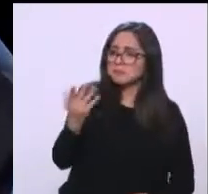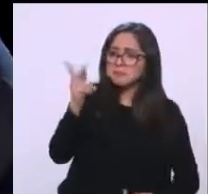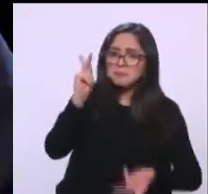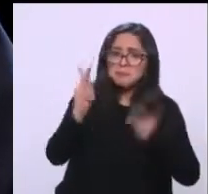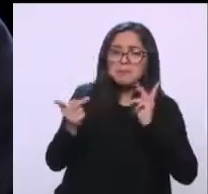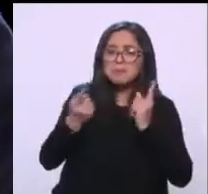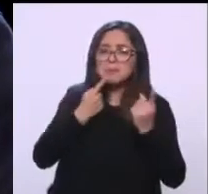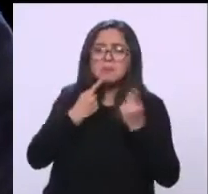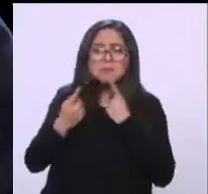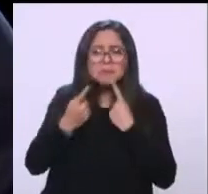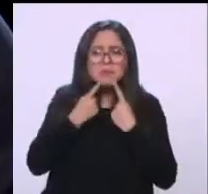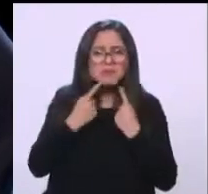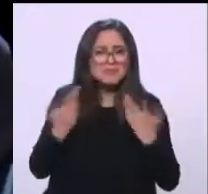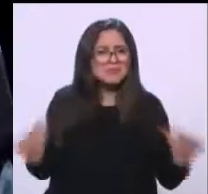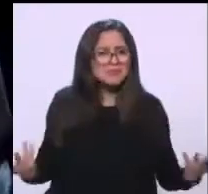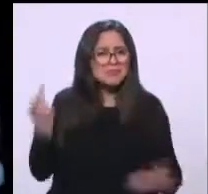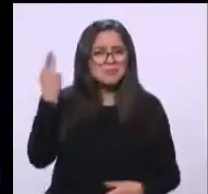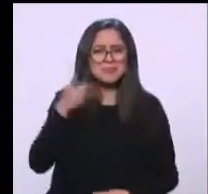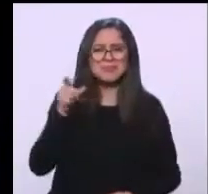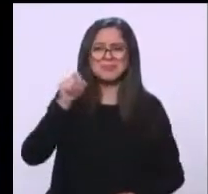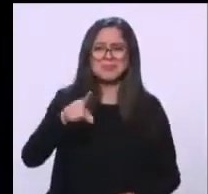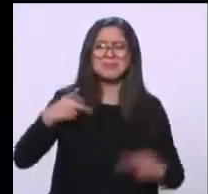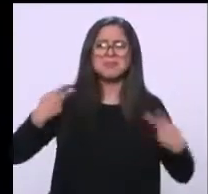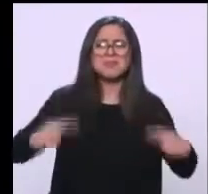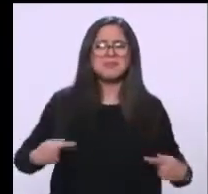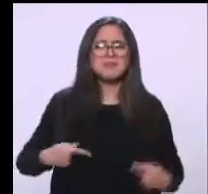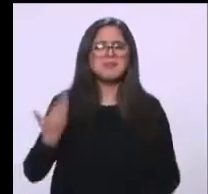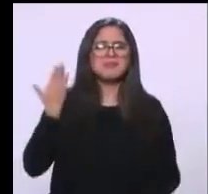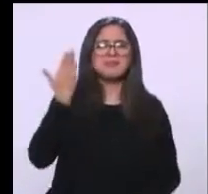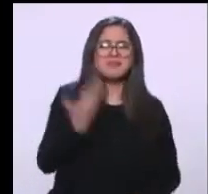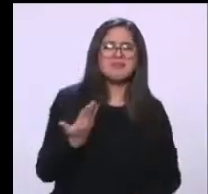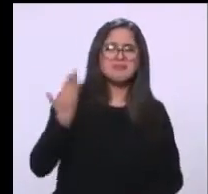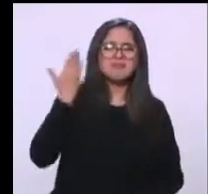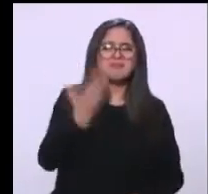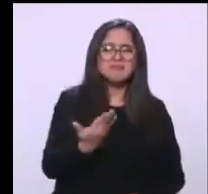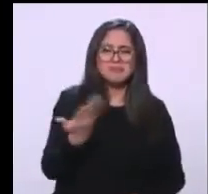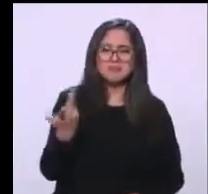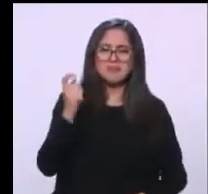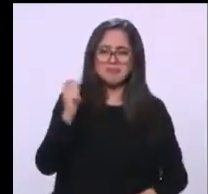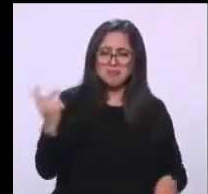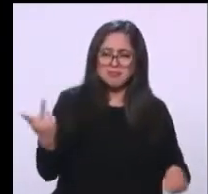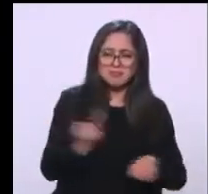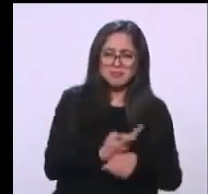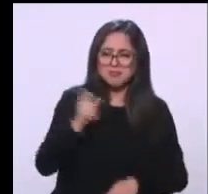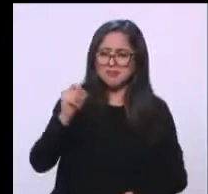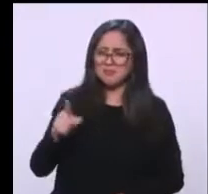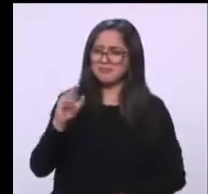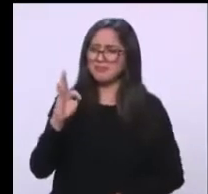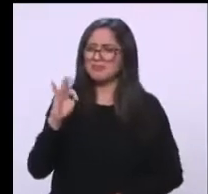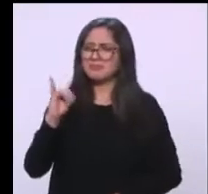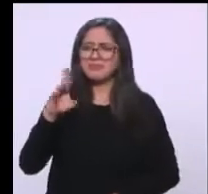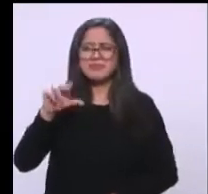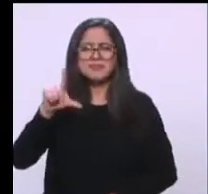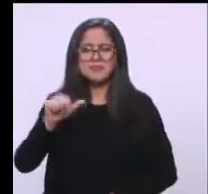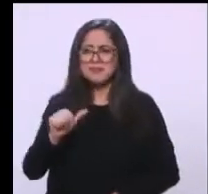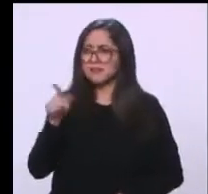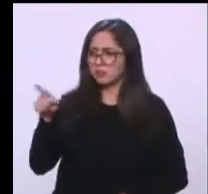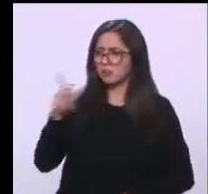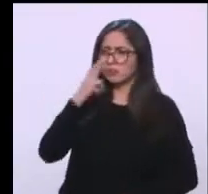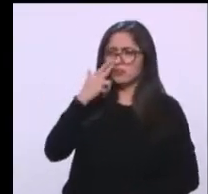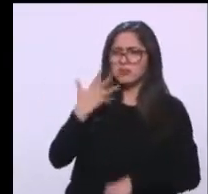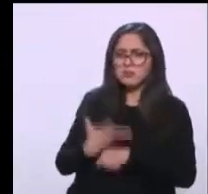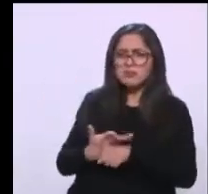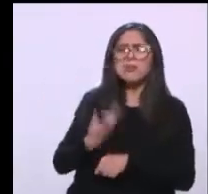está siendo coartado por las mismas personas que lo exigen. ¿Y qué sucede? Hablaba sobre las fiscalías y su responsabilidad, pero también